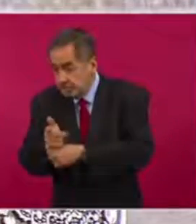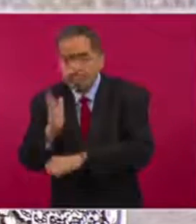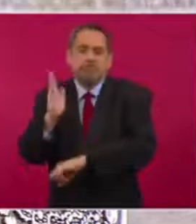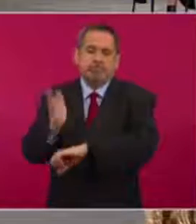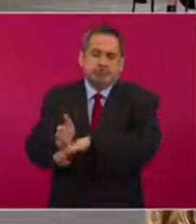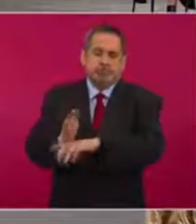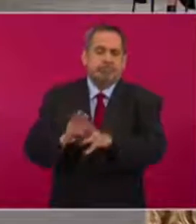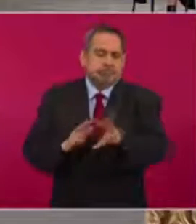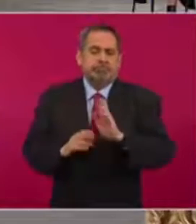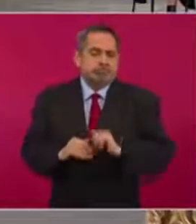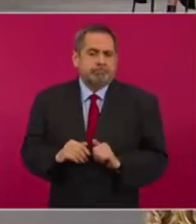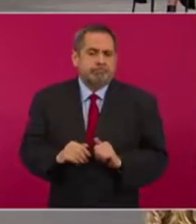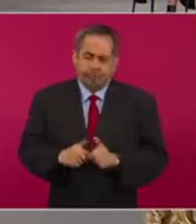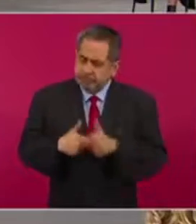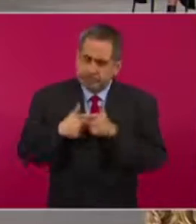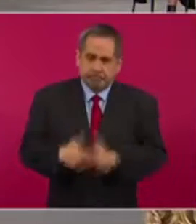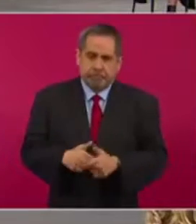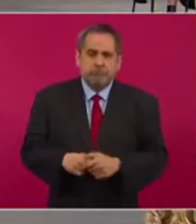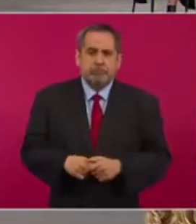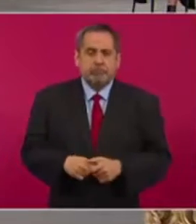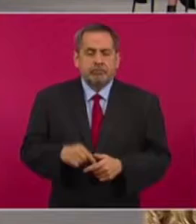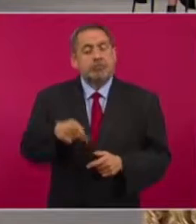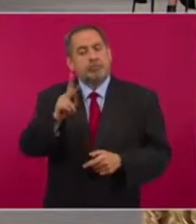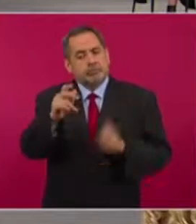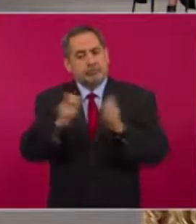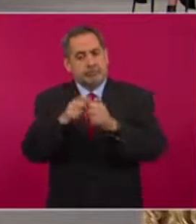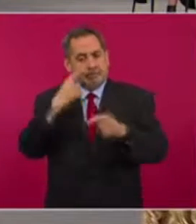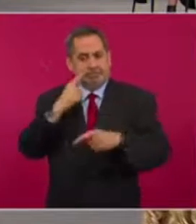Mire, vuelvo, pañuelito blanco.